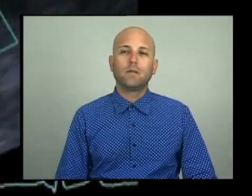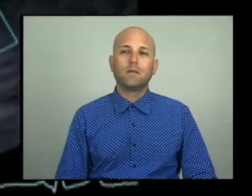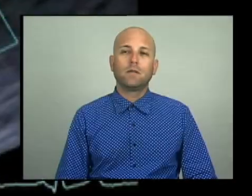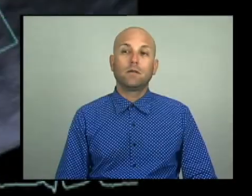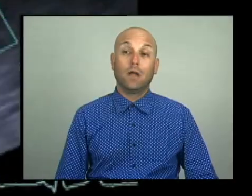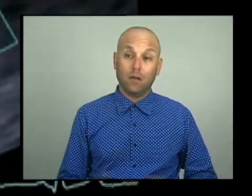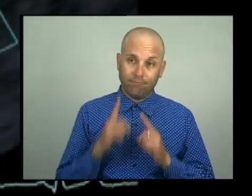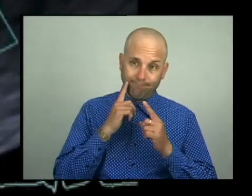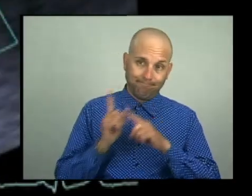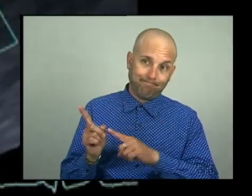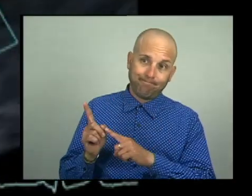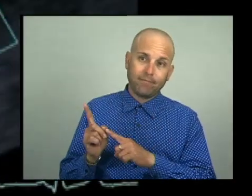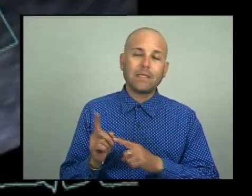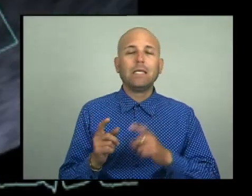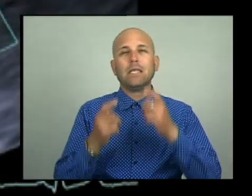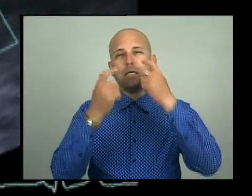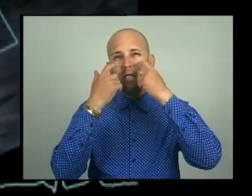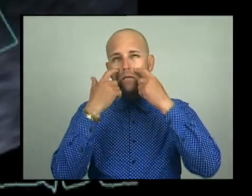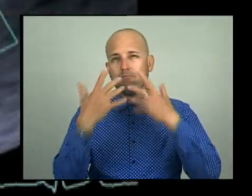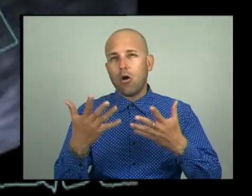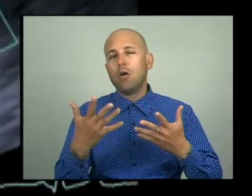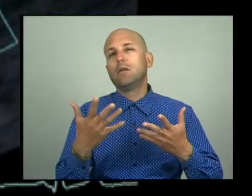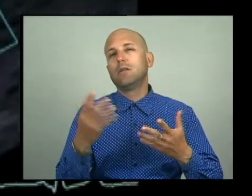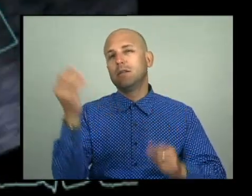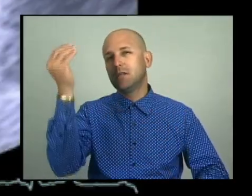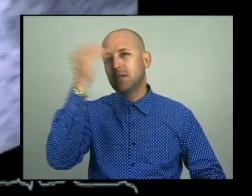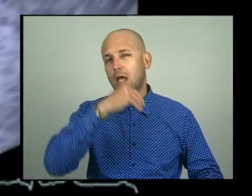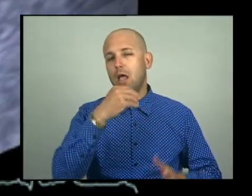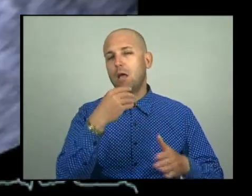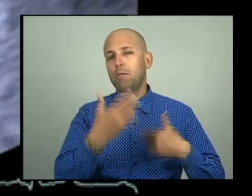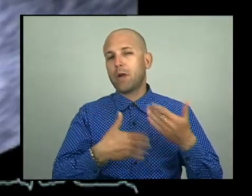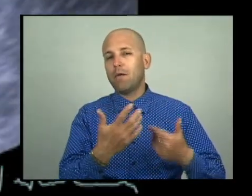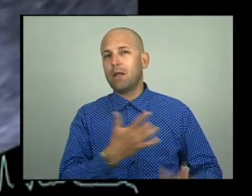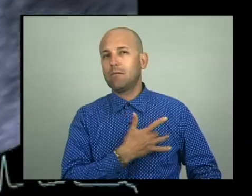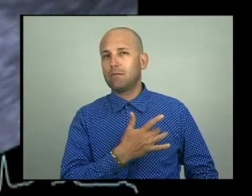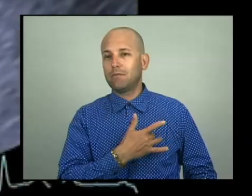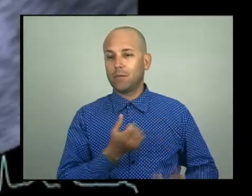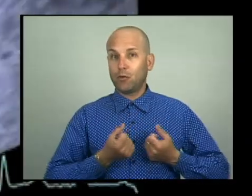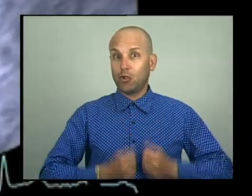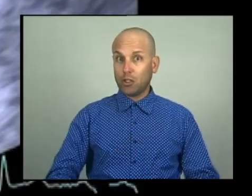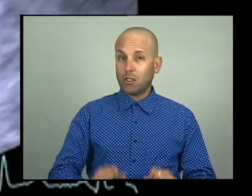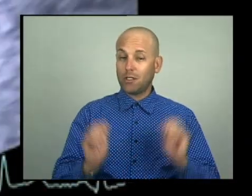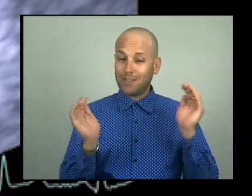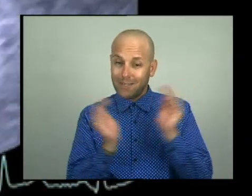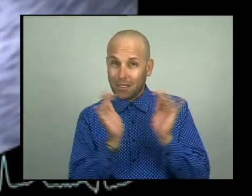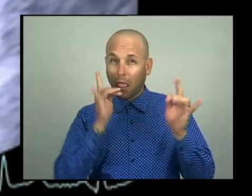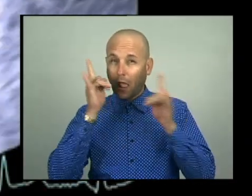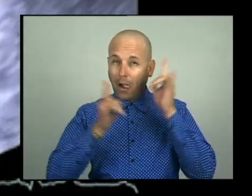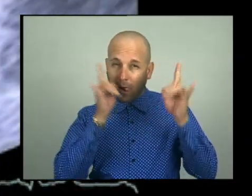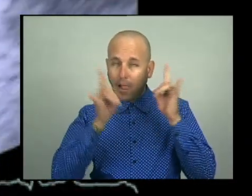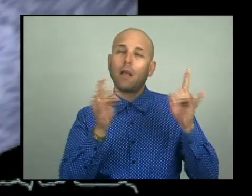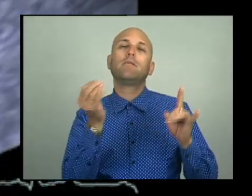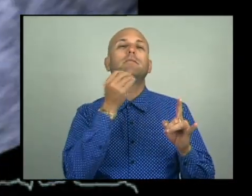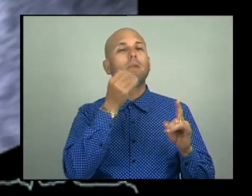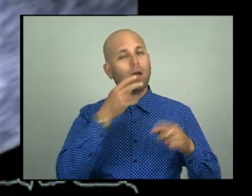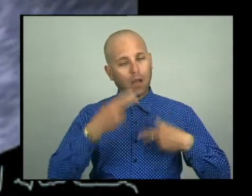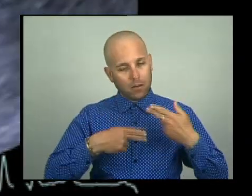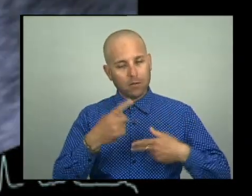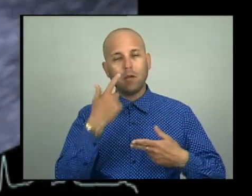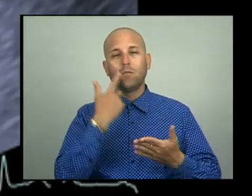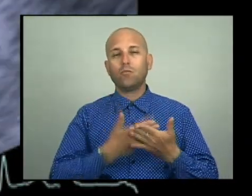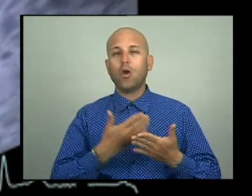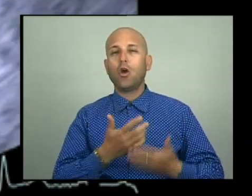Es muy importante hacerles la prueba de defectos cardíacos de nacimiento graves a los recién nacidos. Algunos de